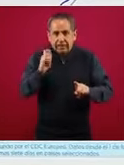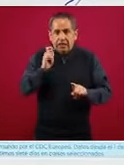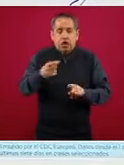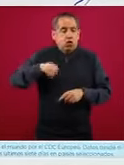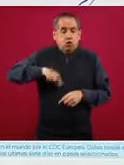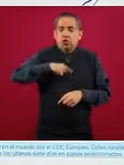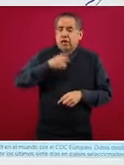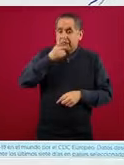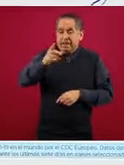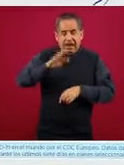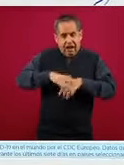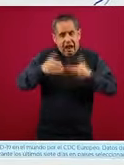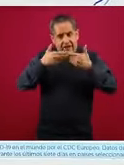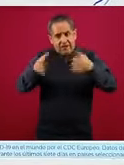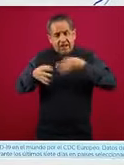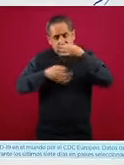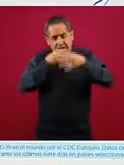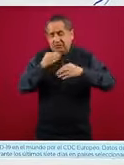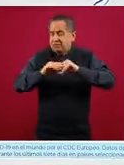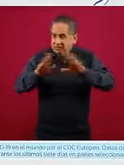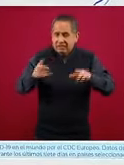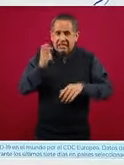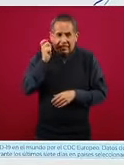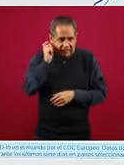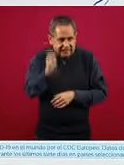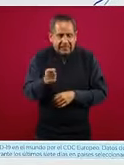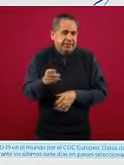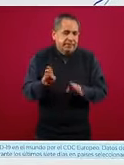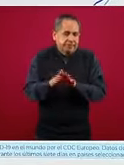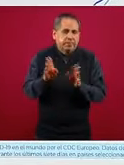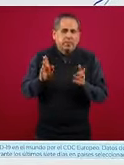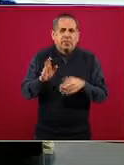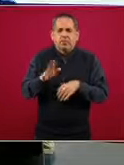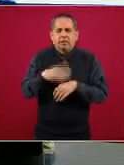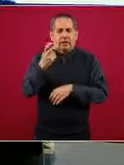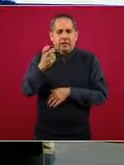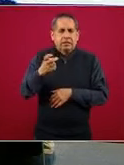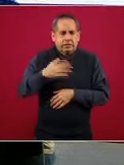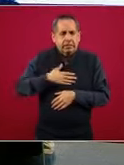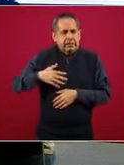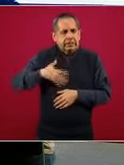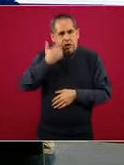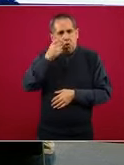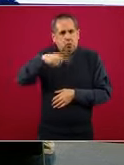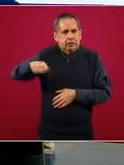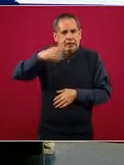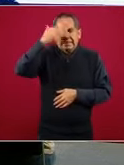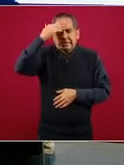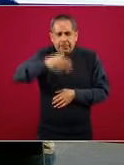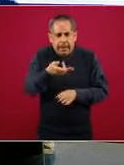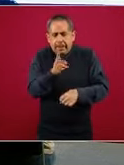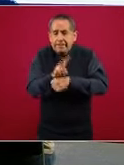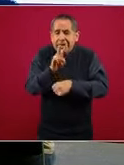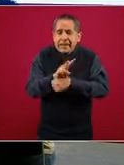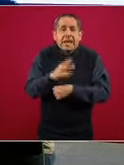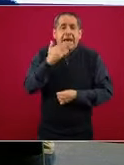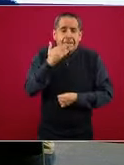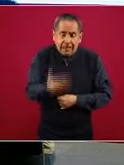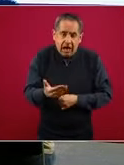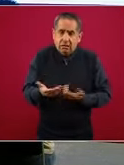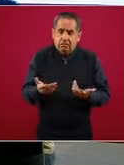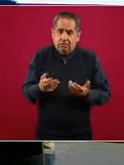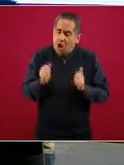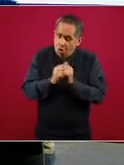Nosotros lo decimos abiertamente y lo seguiremos diciendo abiertamente porque nos interesa que la vigilancia se haga con